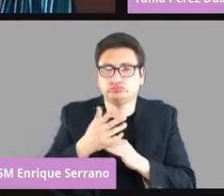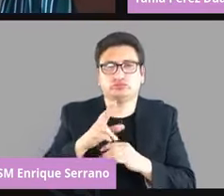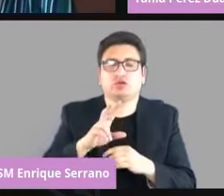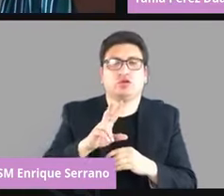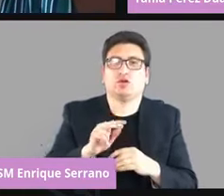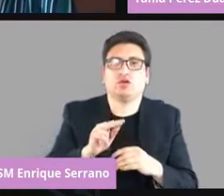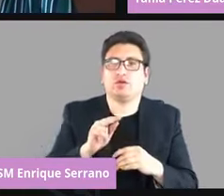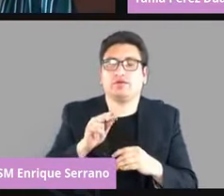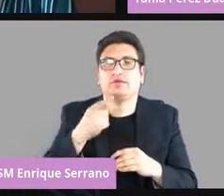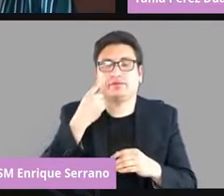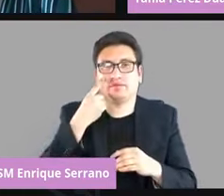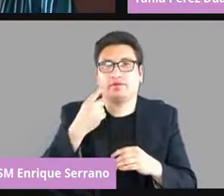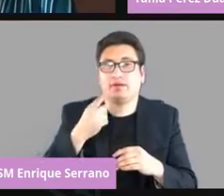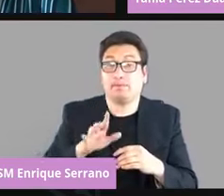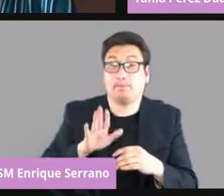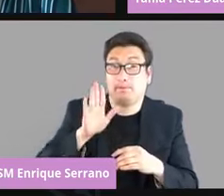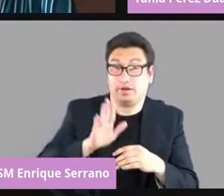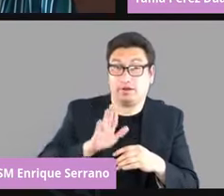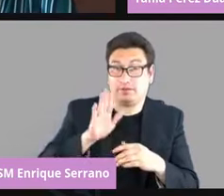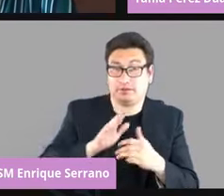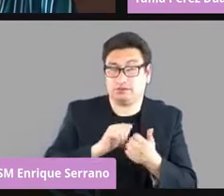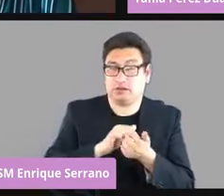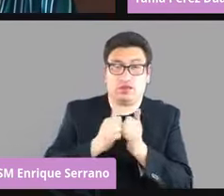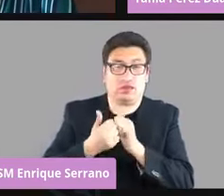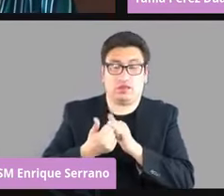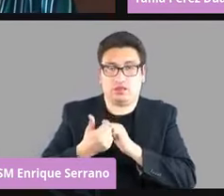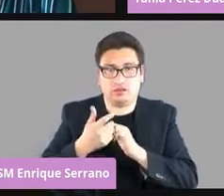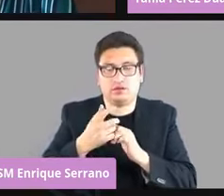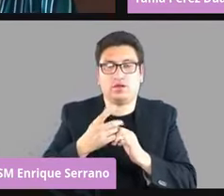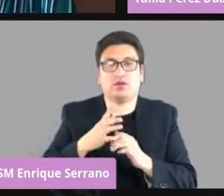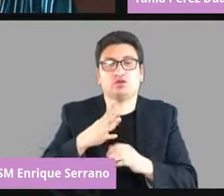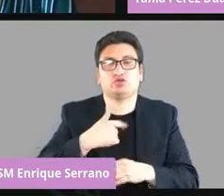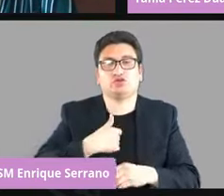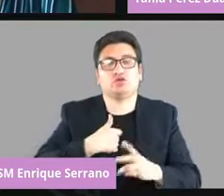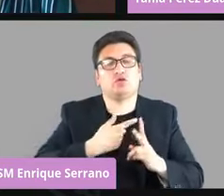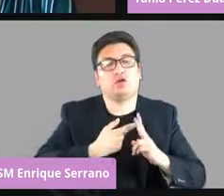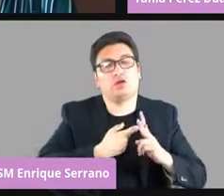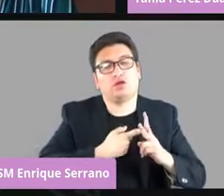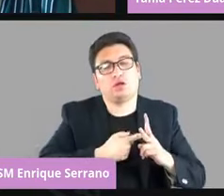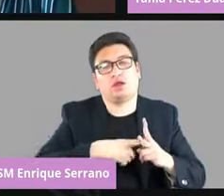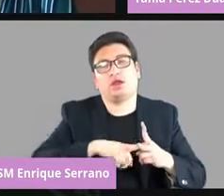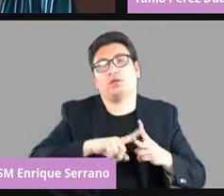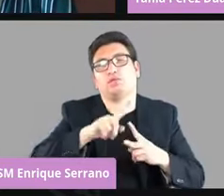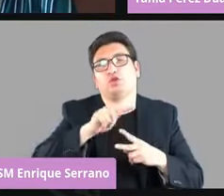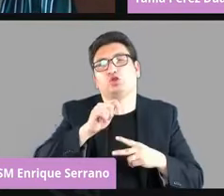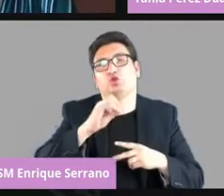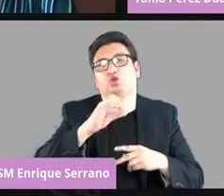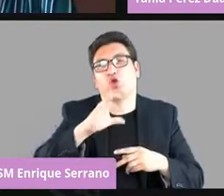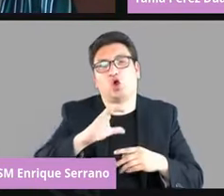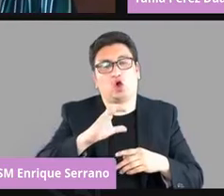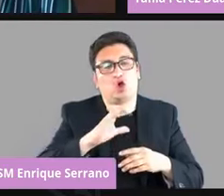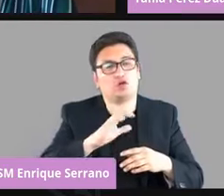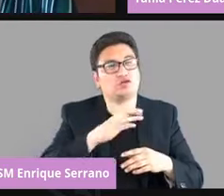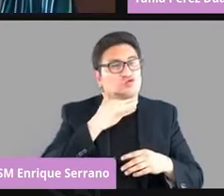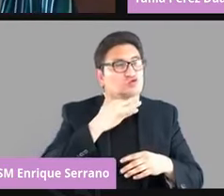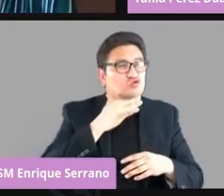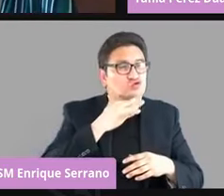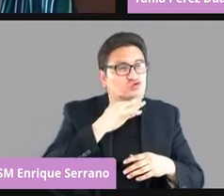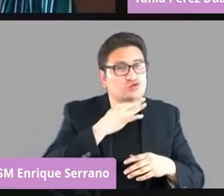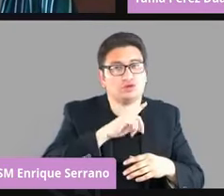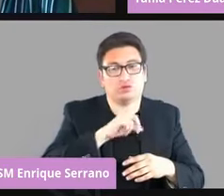superficie pareciera que muta, porque hay veces que dicen, yo empecé con TOC de contaminación y después se me fue